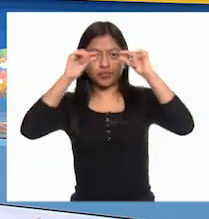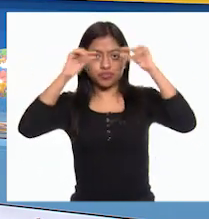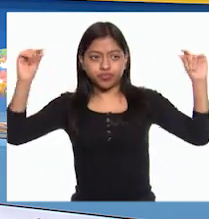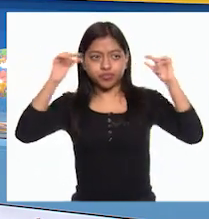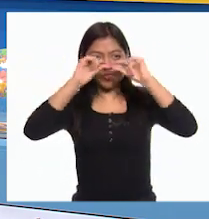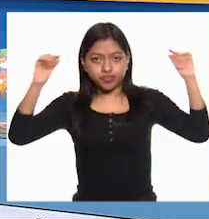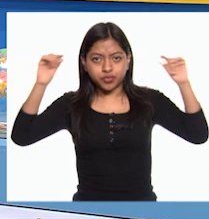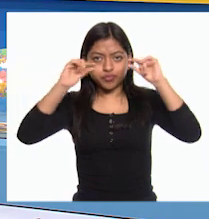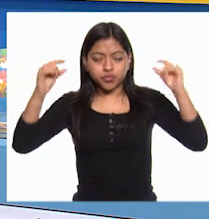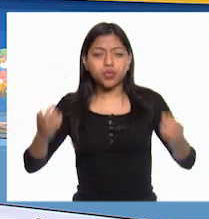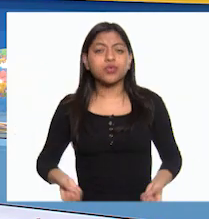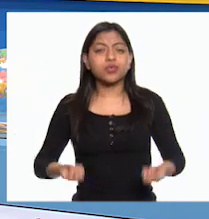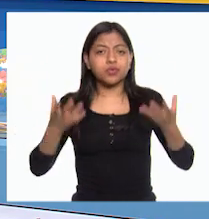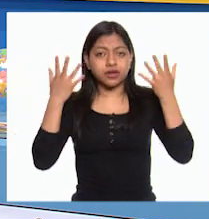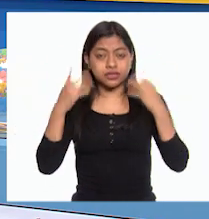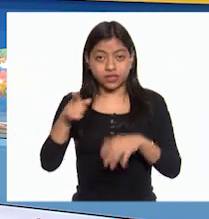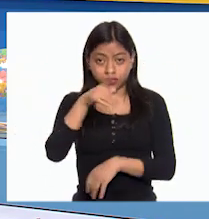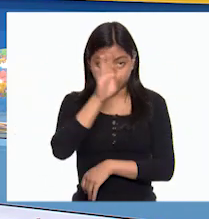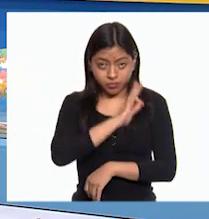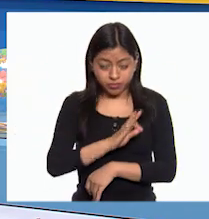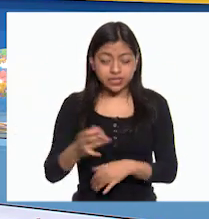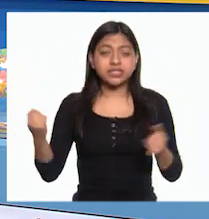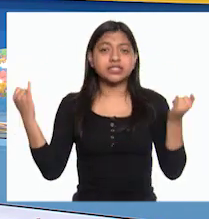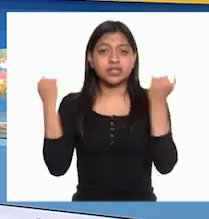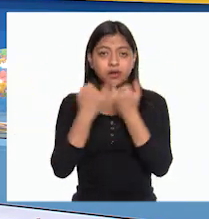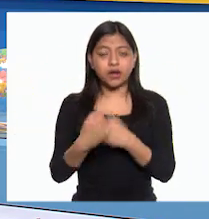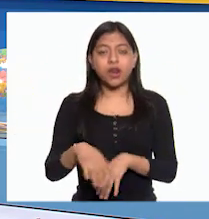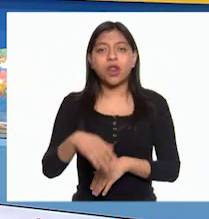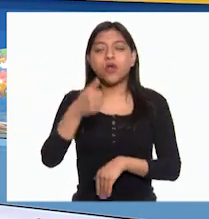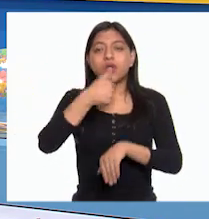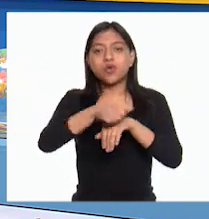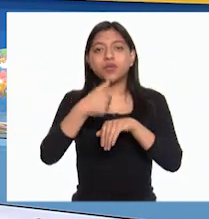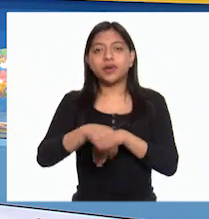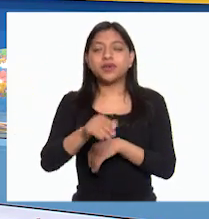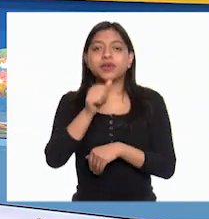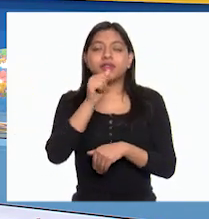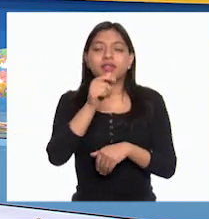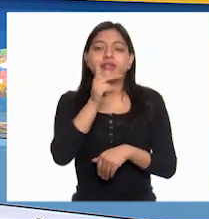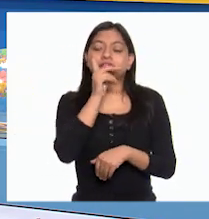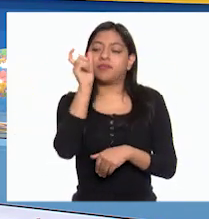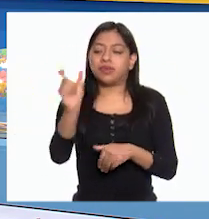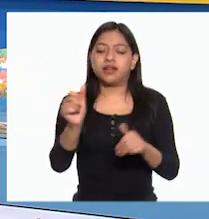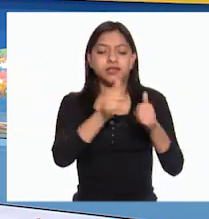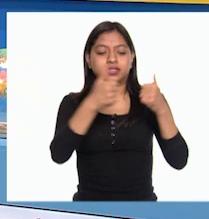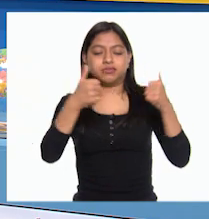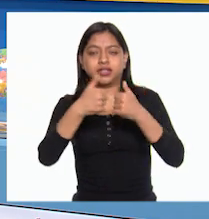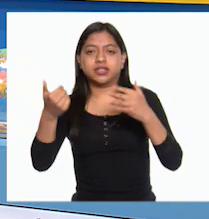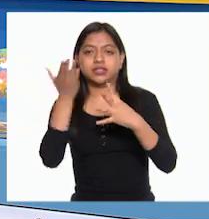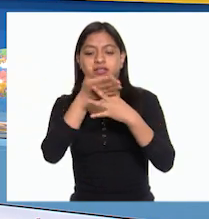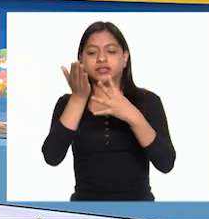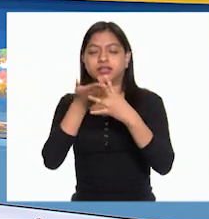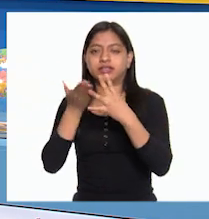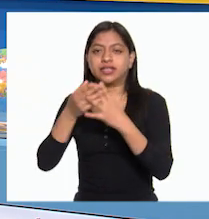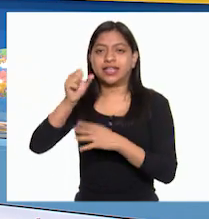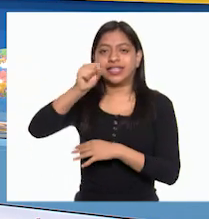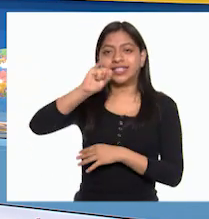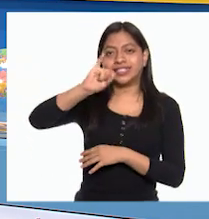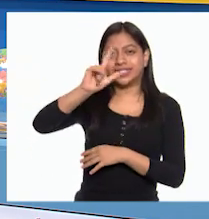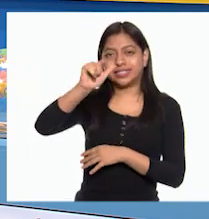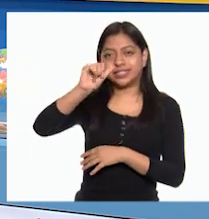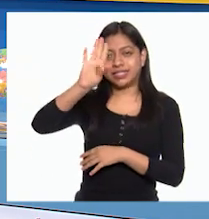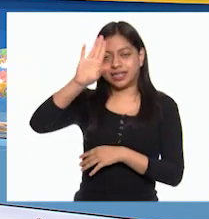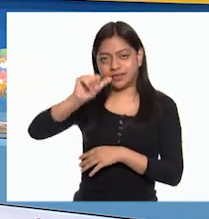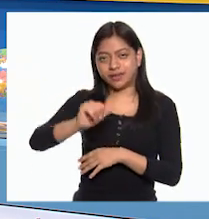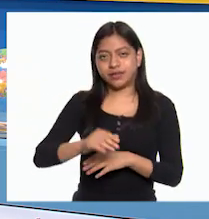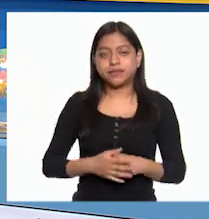cada estrofa y, de ser posible, en el número de sílabas que contiene cada verso, o en otras palabras, en